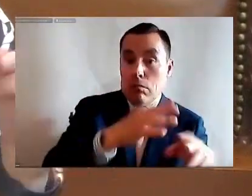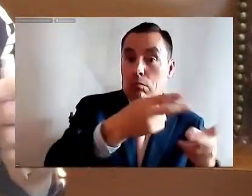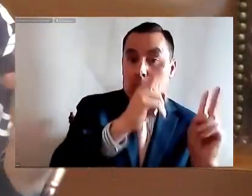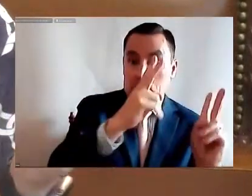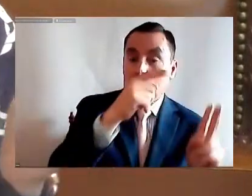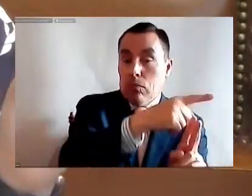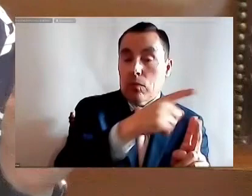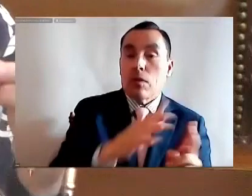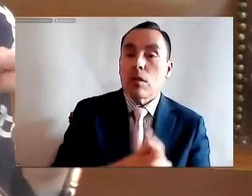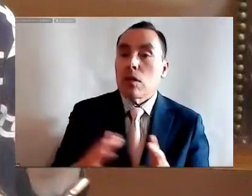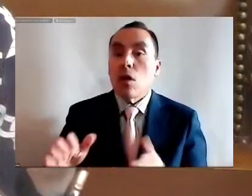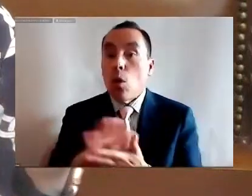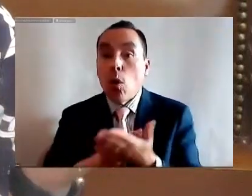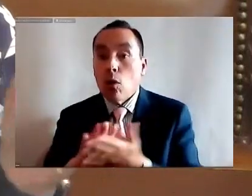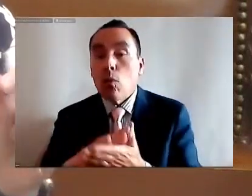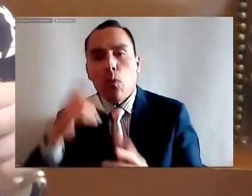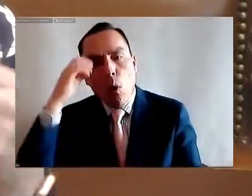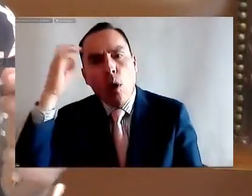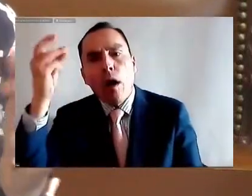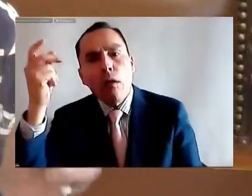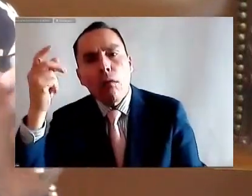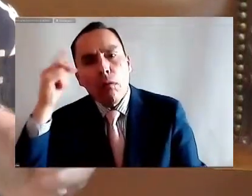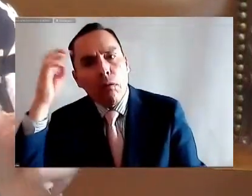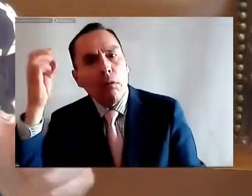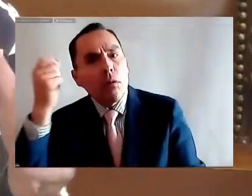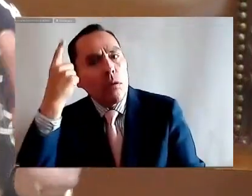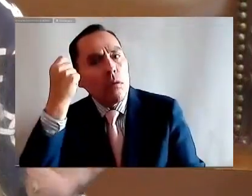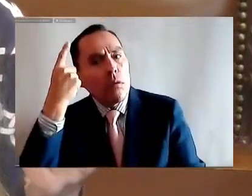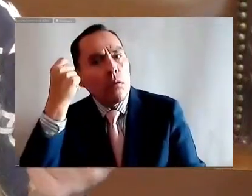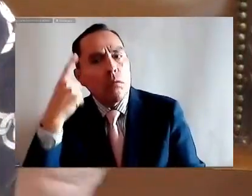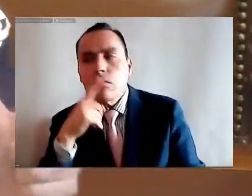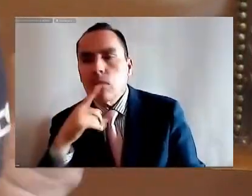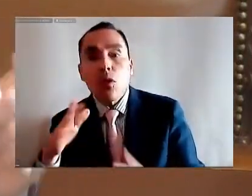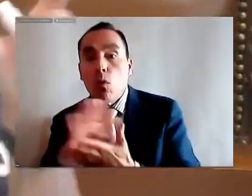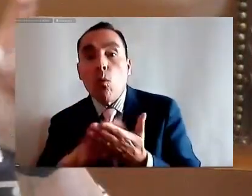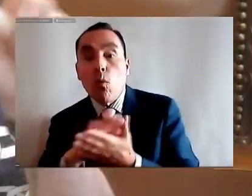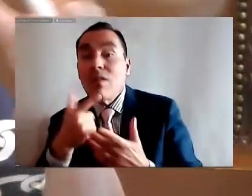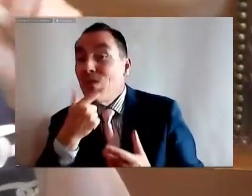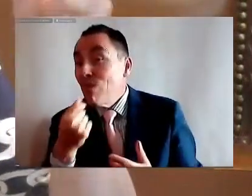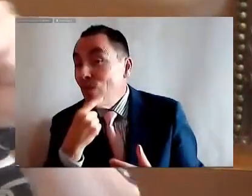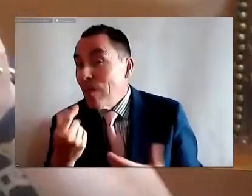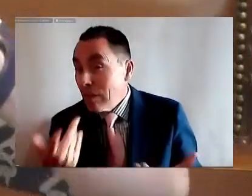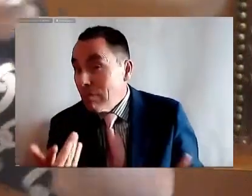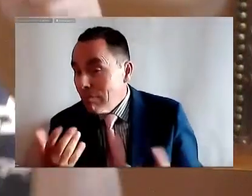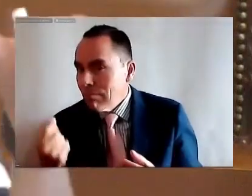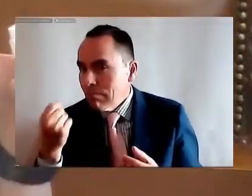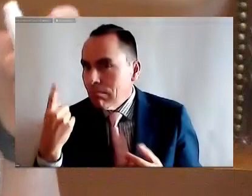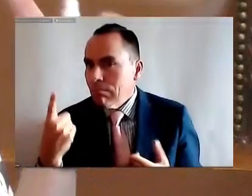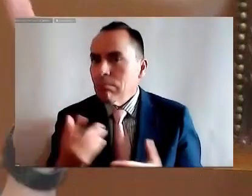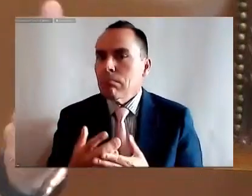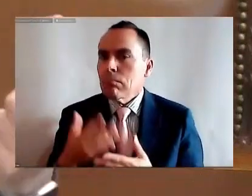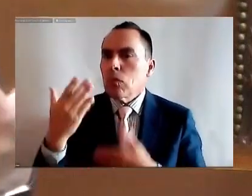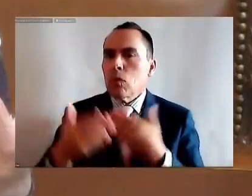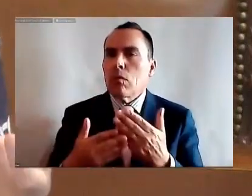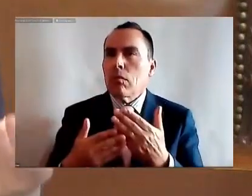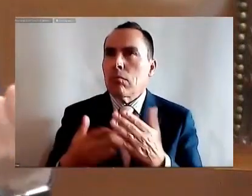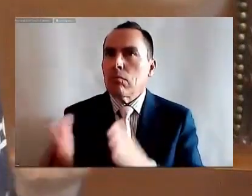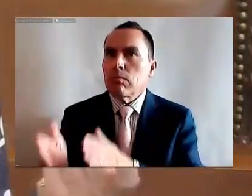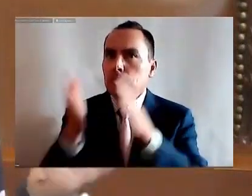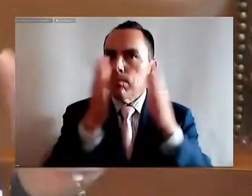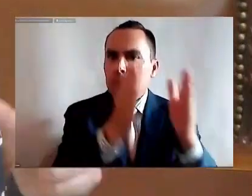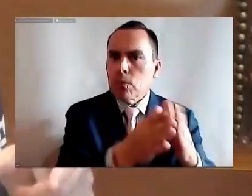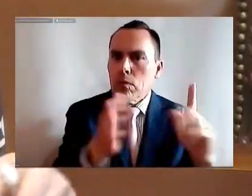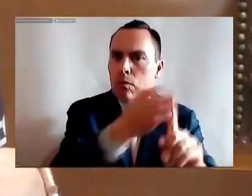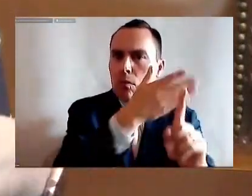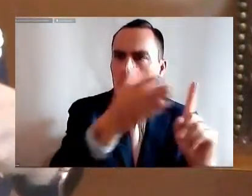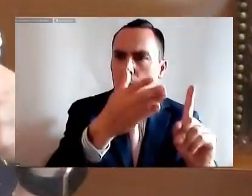que la comprendemos, ¿verdad? No, quizás no coincide o no es demasiado fácilmente trasladable a contextos de violencia